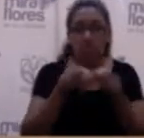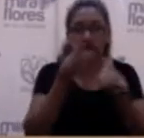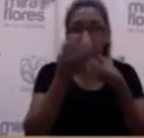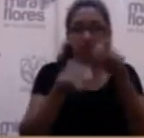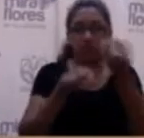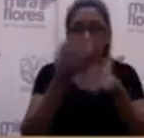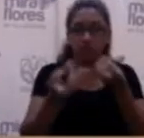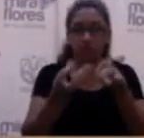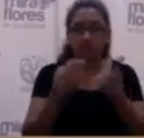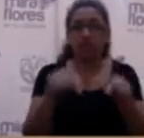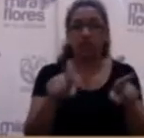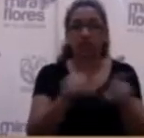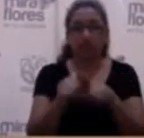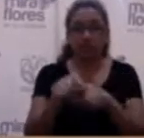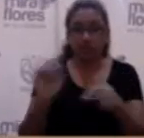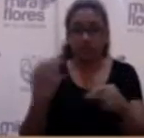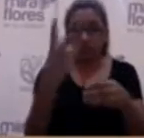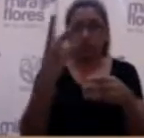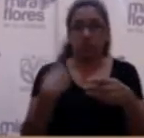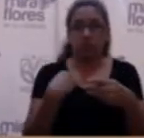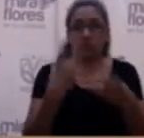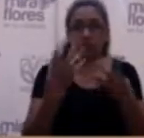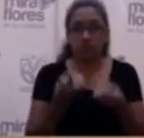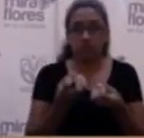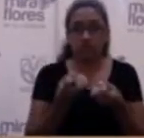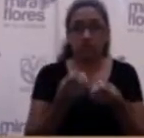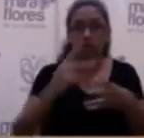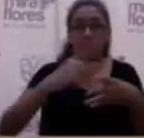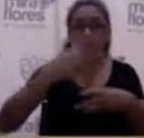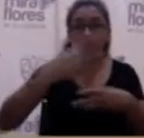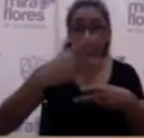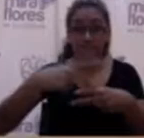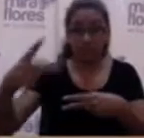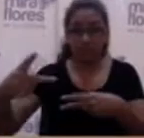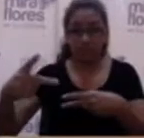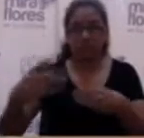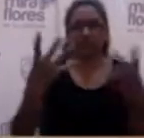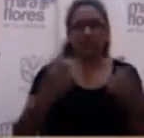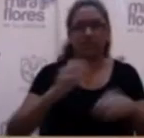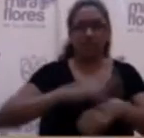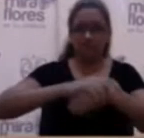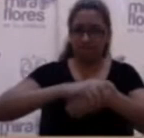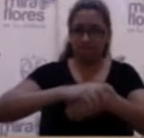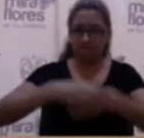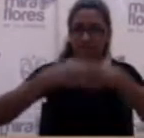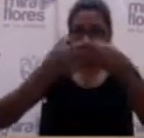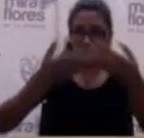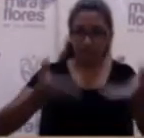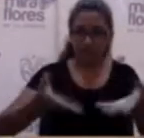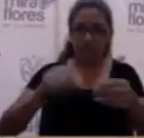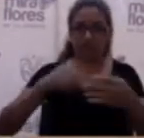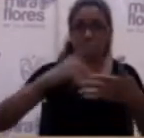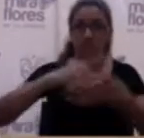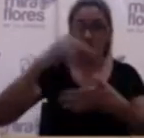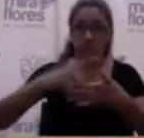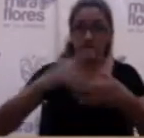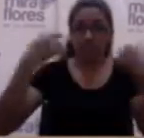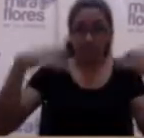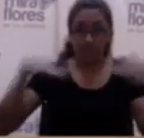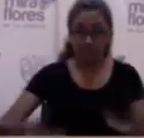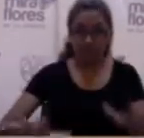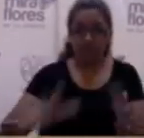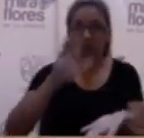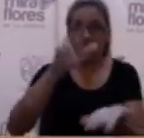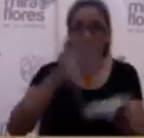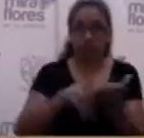cuanto, y aquí viene la segunda parte de mi intervención, los vecinos nos felicitamos de que este